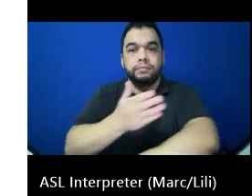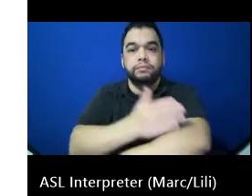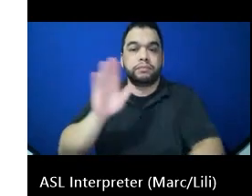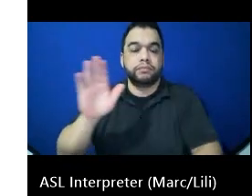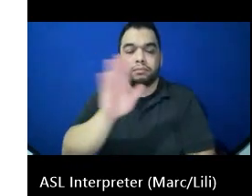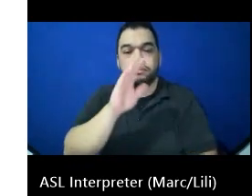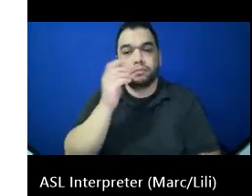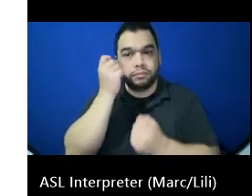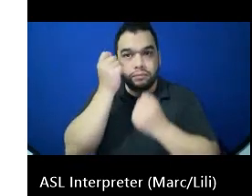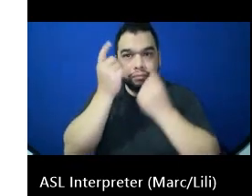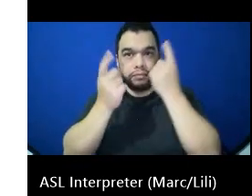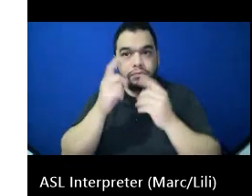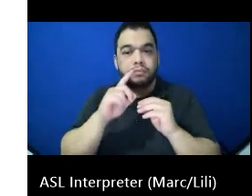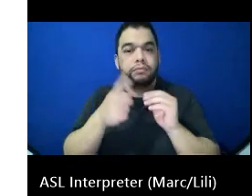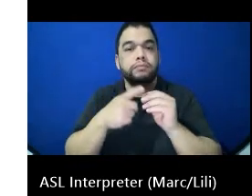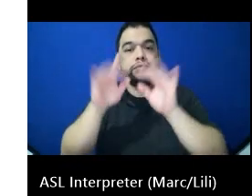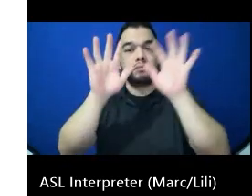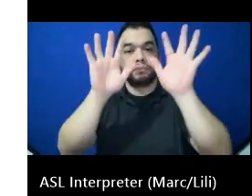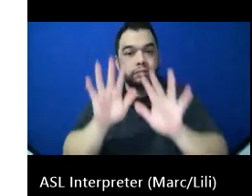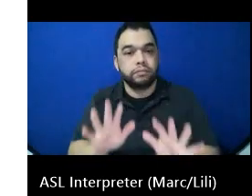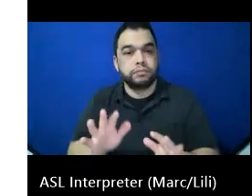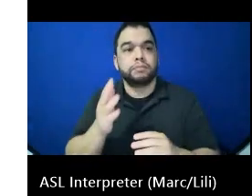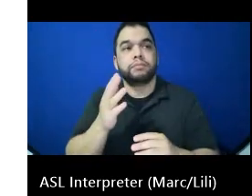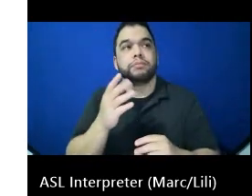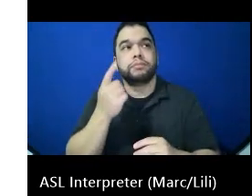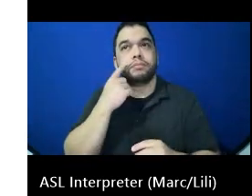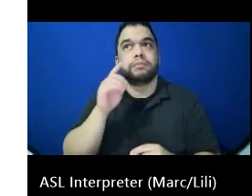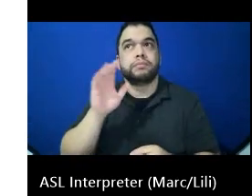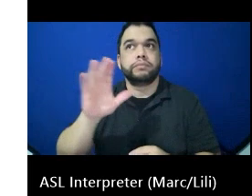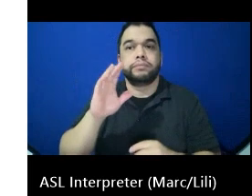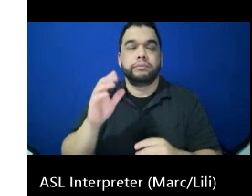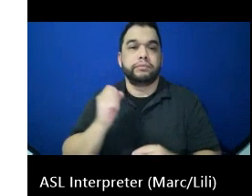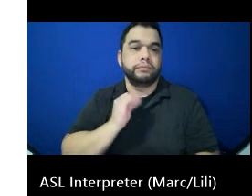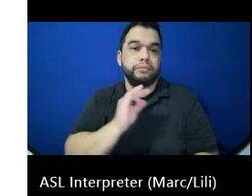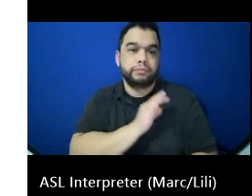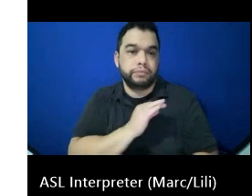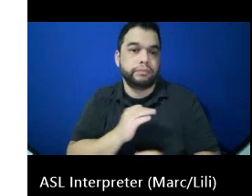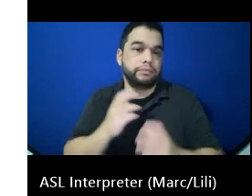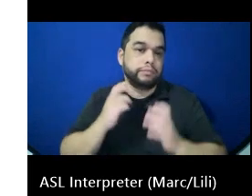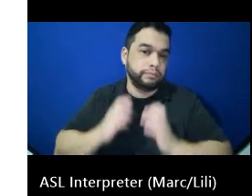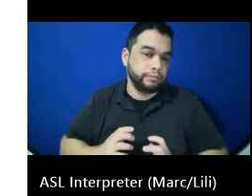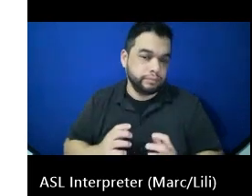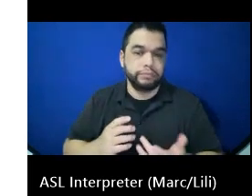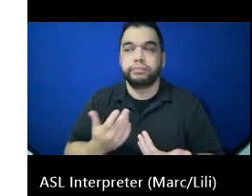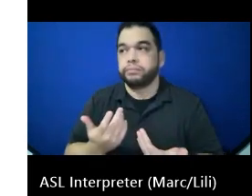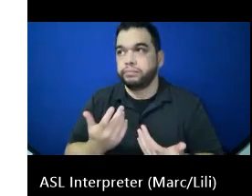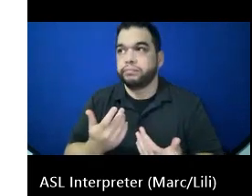quieran aumentar su alfabetización climática en su personal, en sus